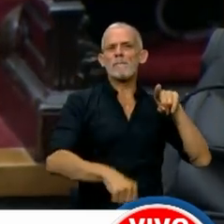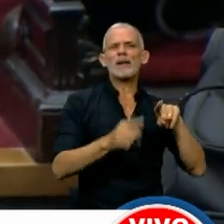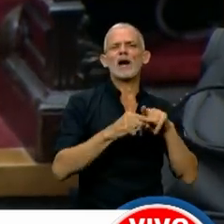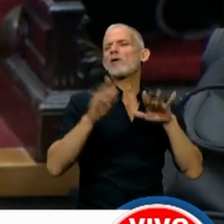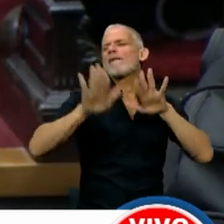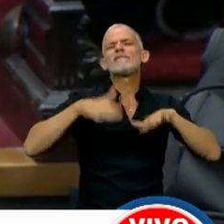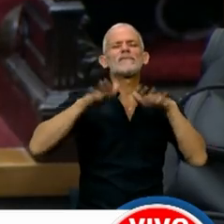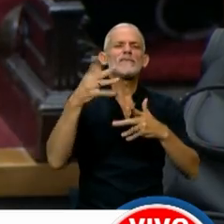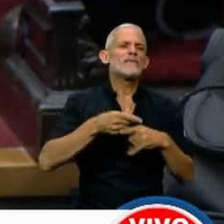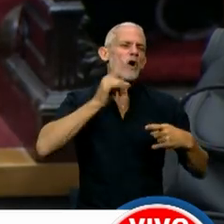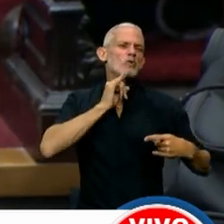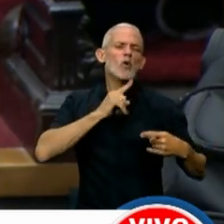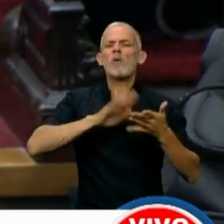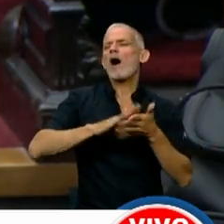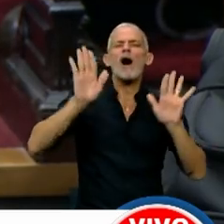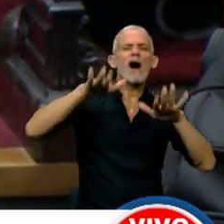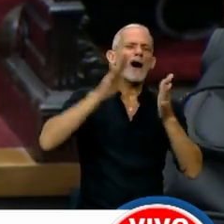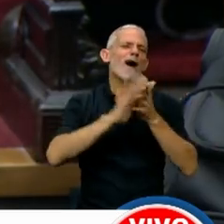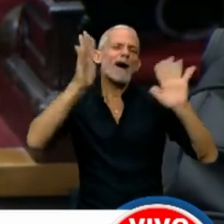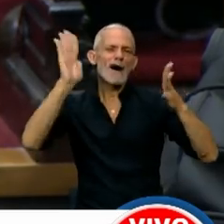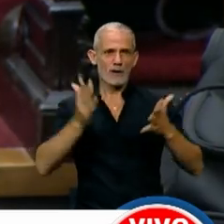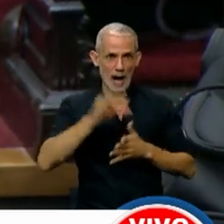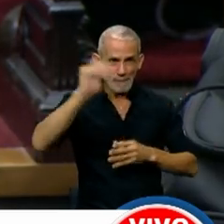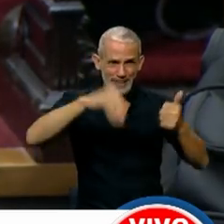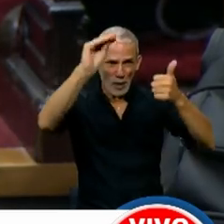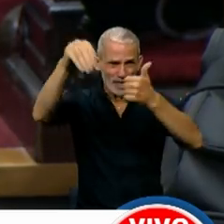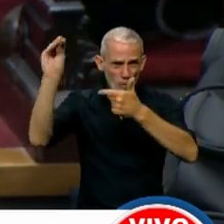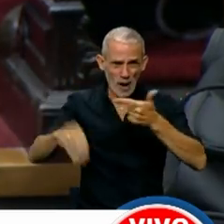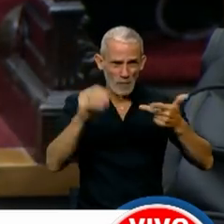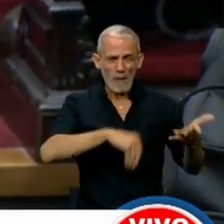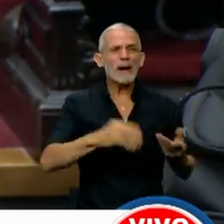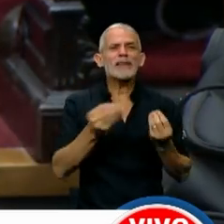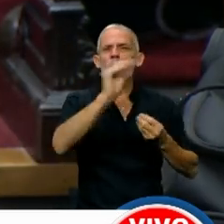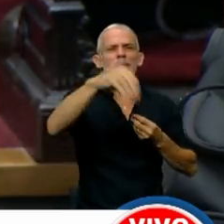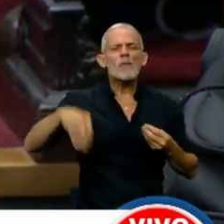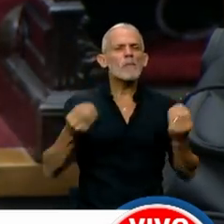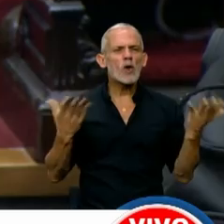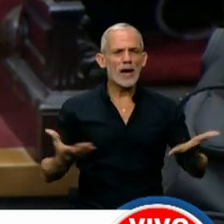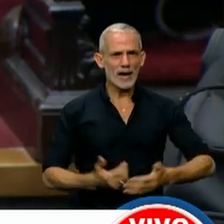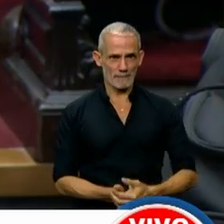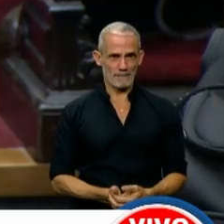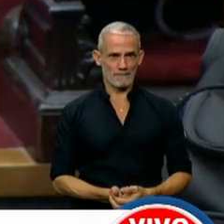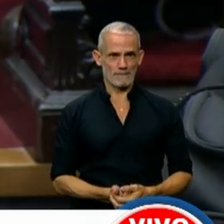adora tucumán festeja formosa los ama perdieron en todos lados muchachos porque perdieron